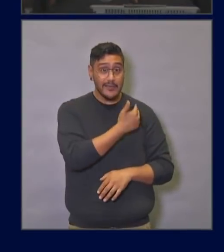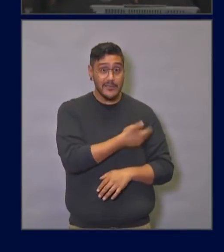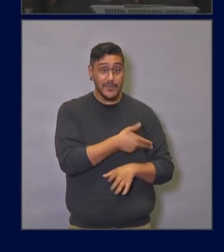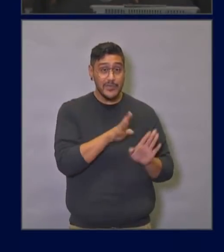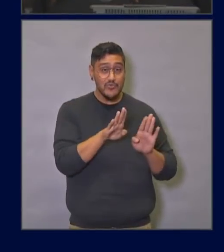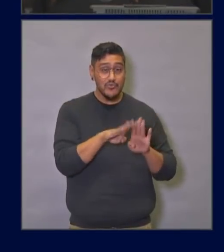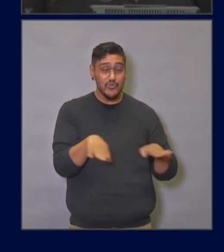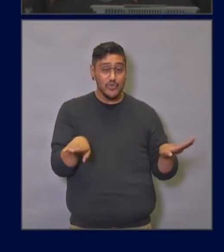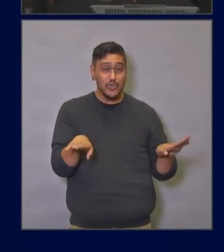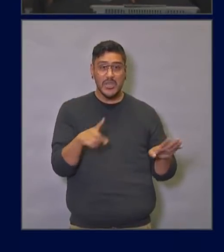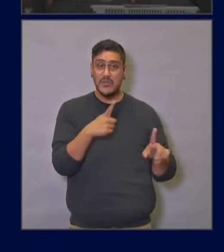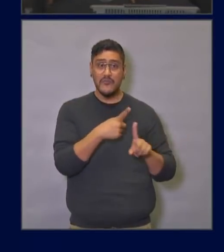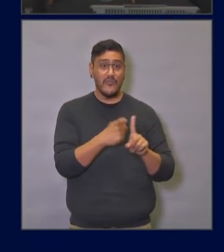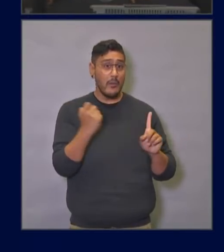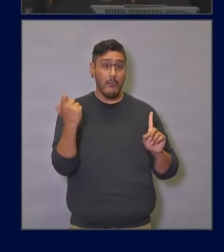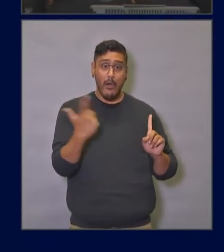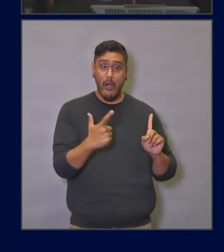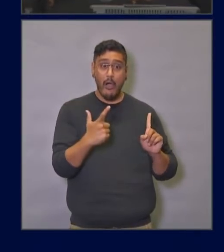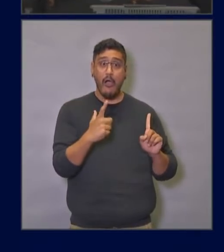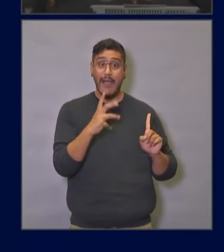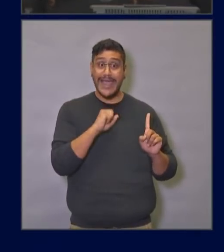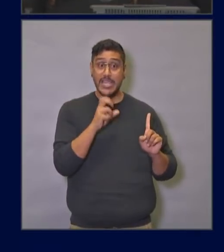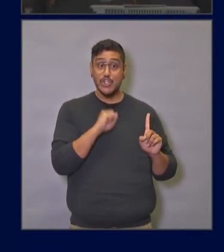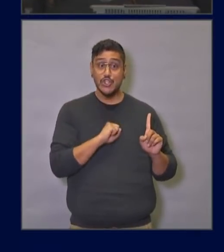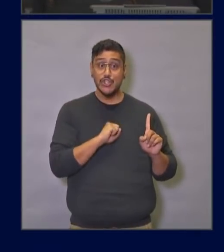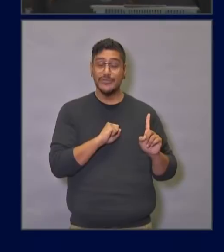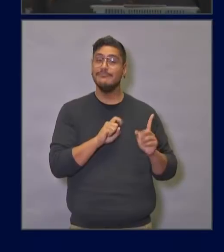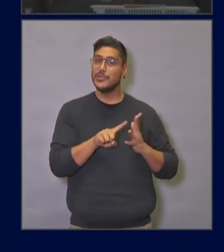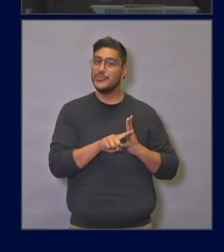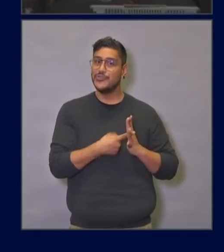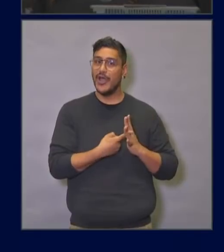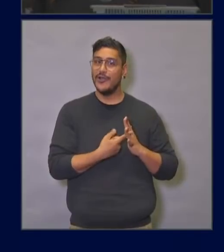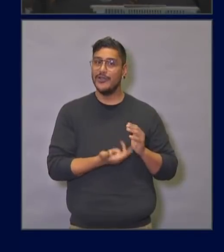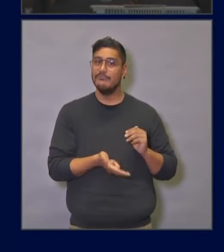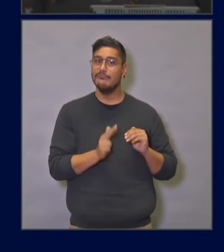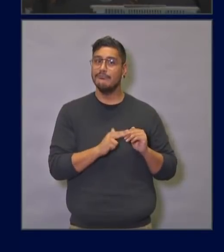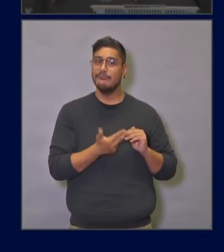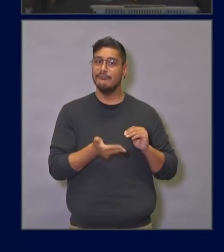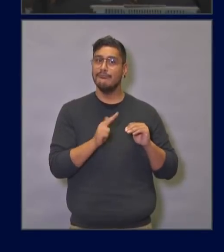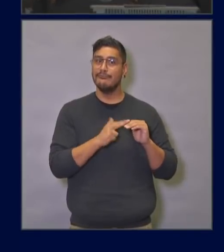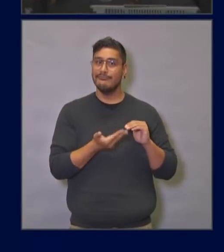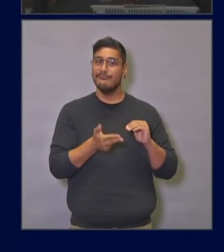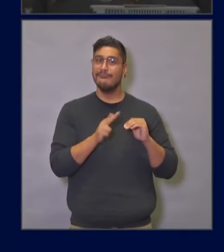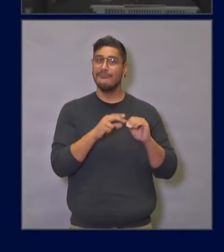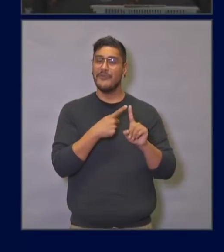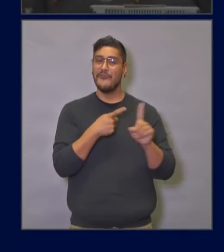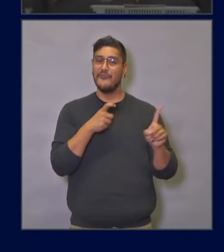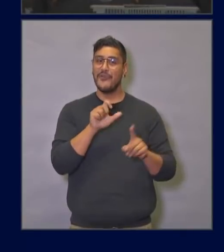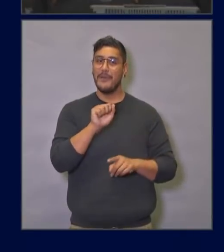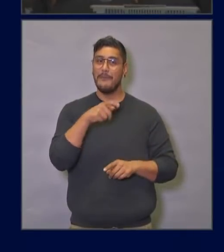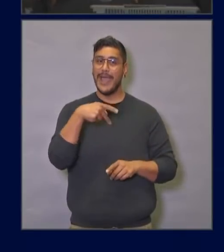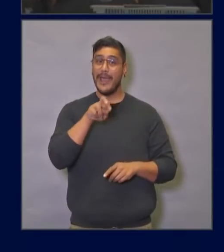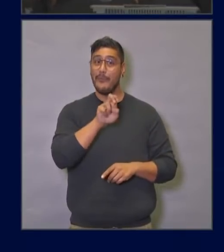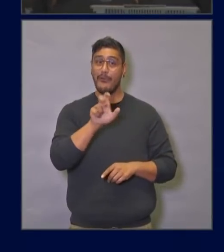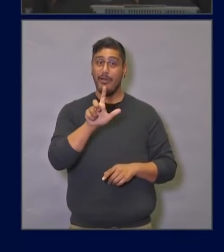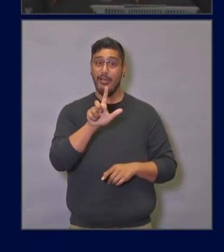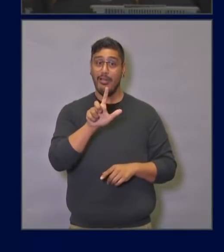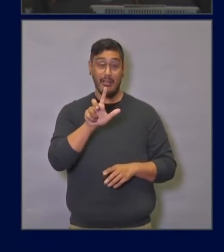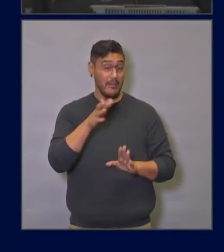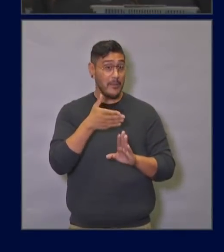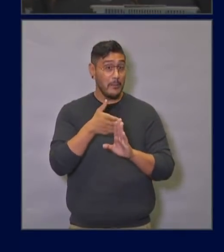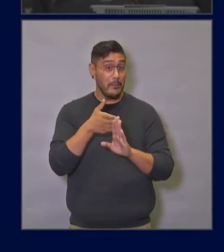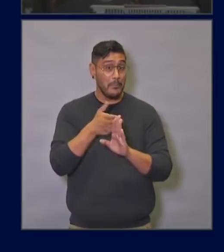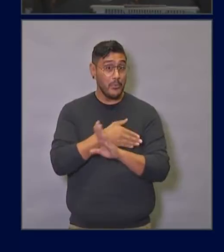de todas las edades han aumentado desde abril. Puede ver con la línea azul que los preadolescentes y los